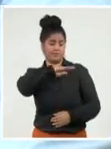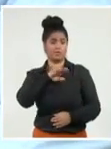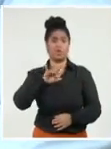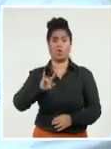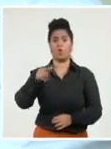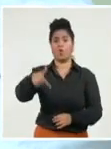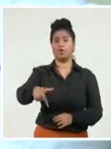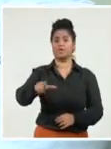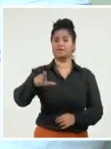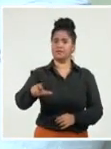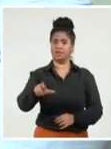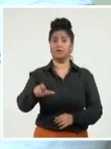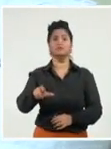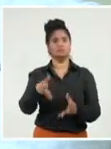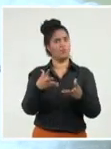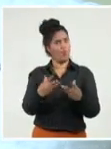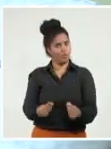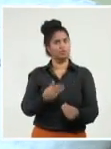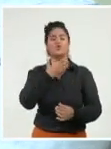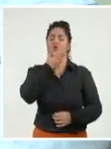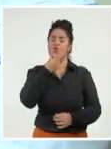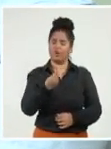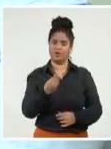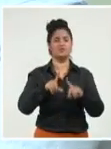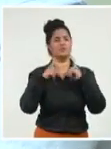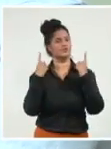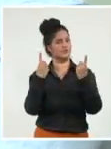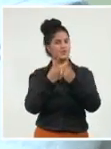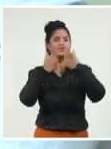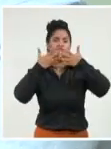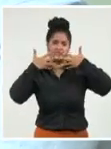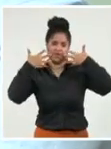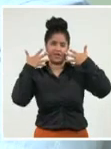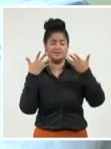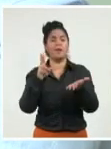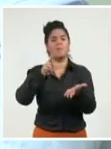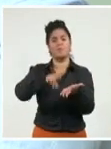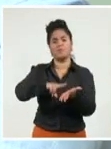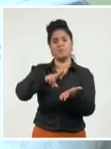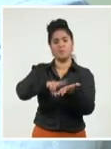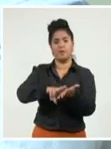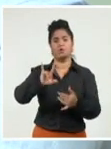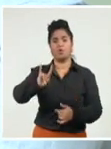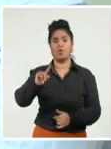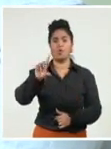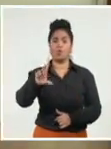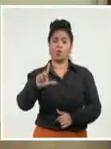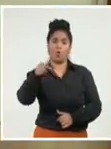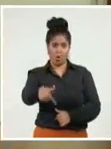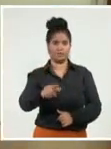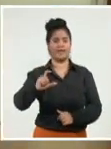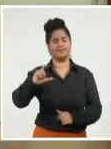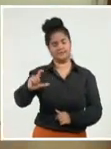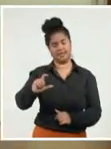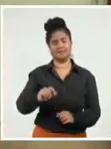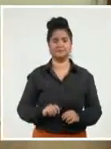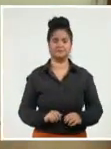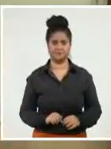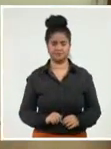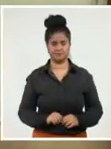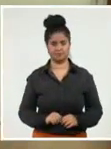poco distante de lo que hoy queremos, pero bueno, es el trabajo prácticamente de 5 días desde que dimos la preparación. Yo creo que la realidad